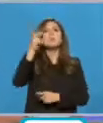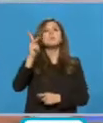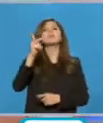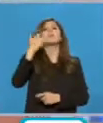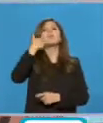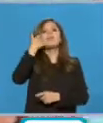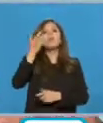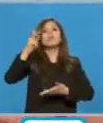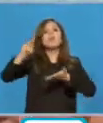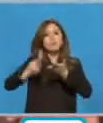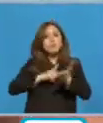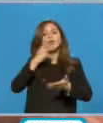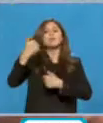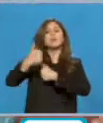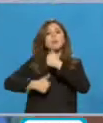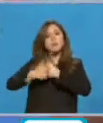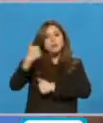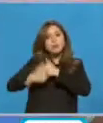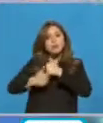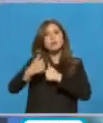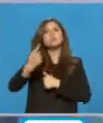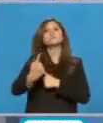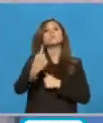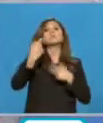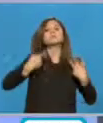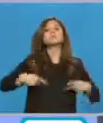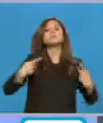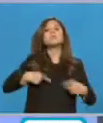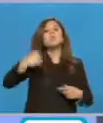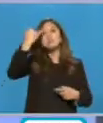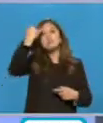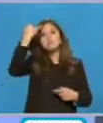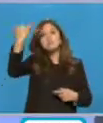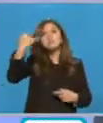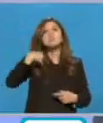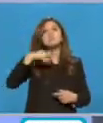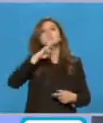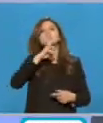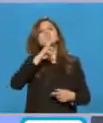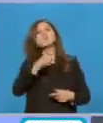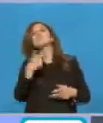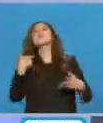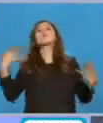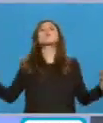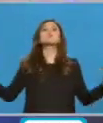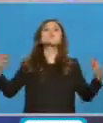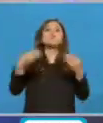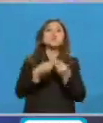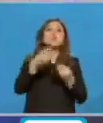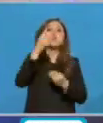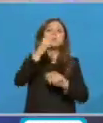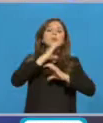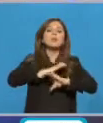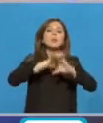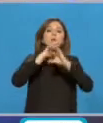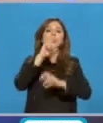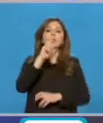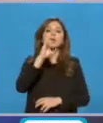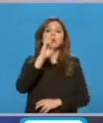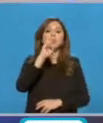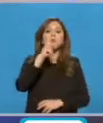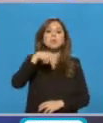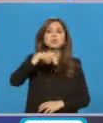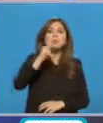recuperar la carrera, de que se volviera a hacer, a alguien se le ocurre, oye, ¿por qué no la aderezamos con un concierto de rock? Que era una